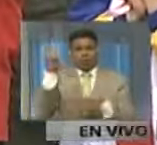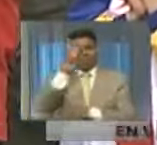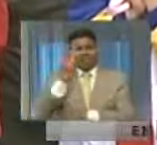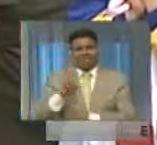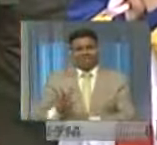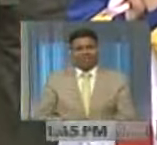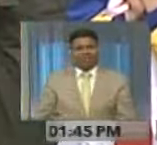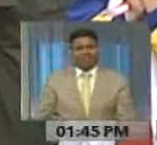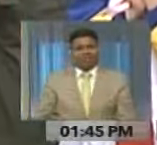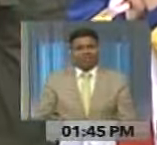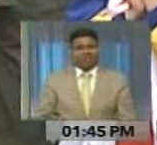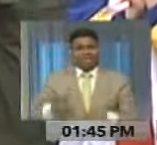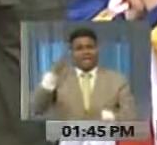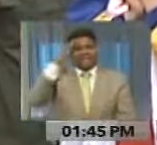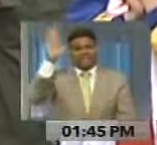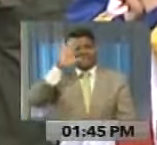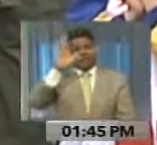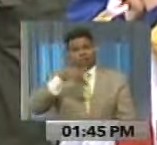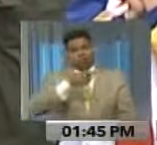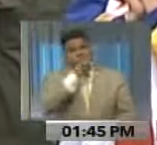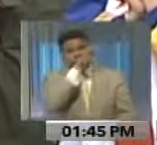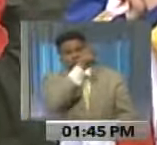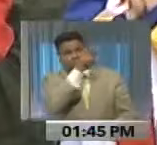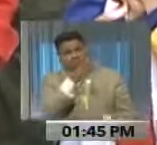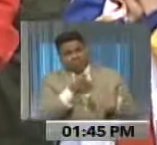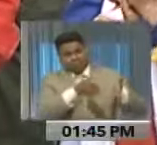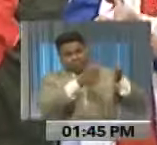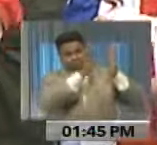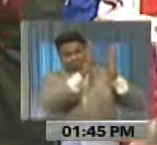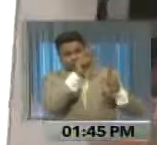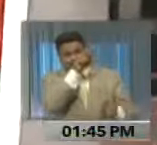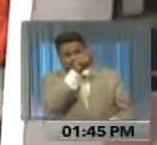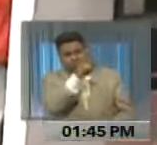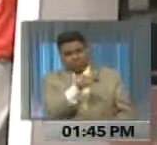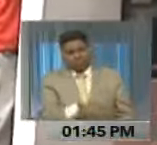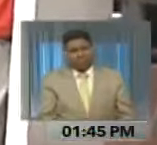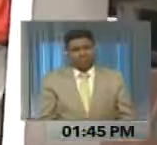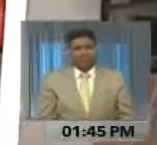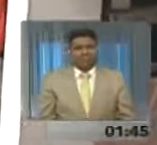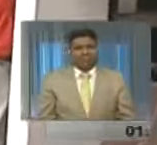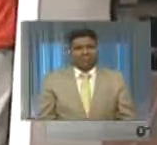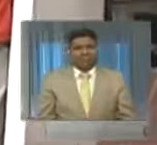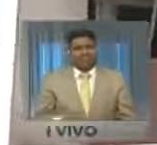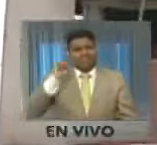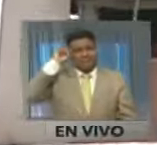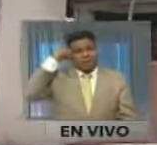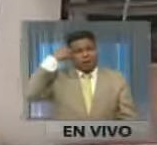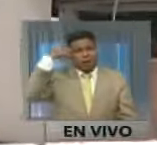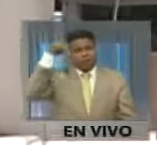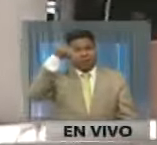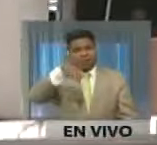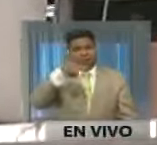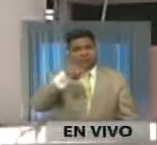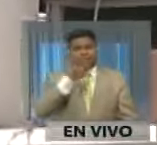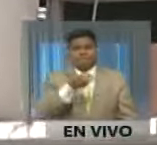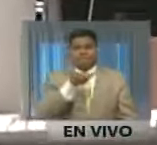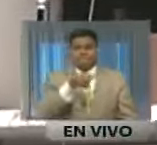Saludo allá en las Torres del Silencio. Y decía, recordando en esta misma